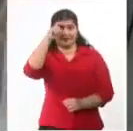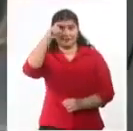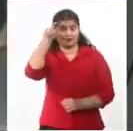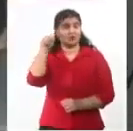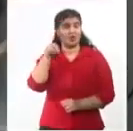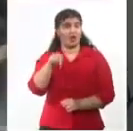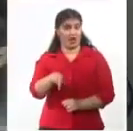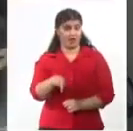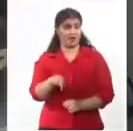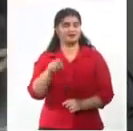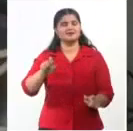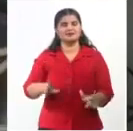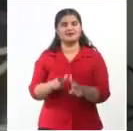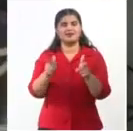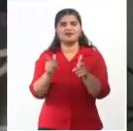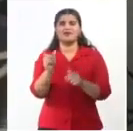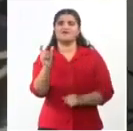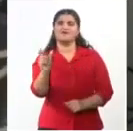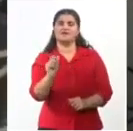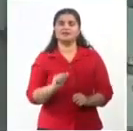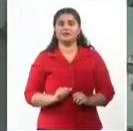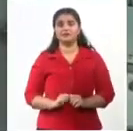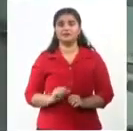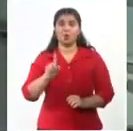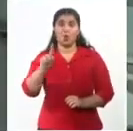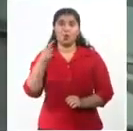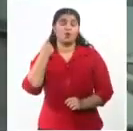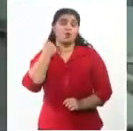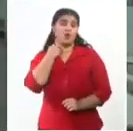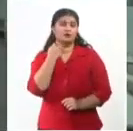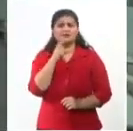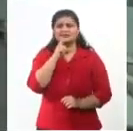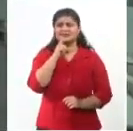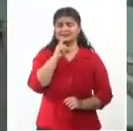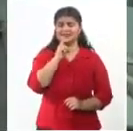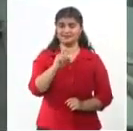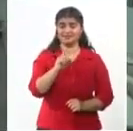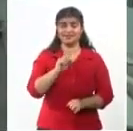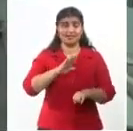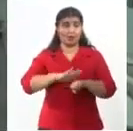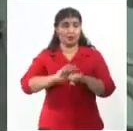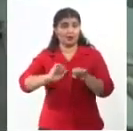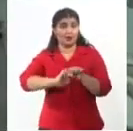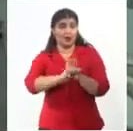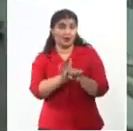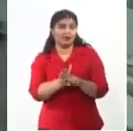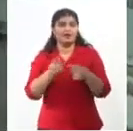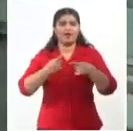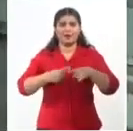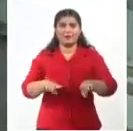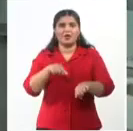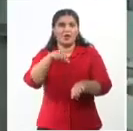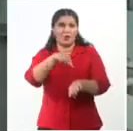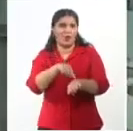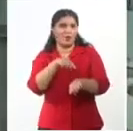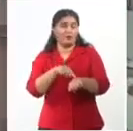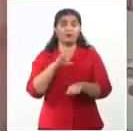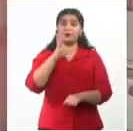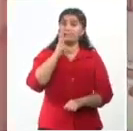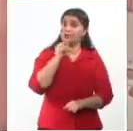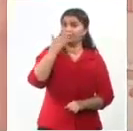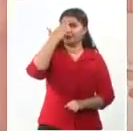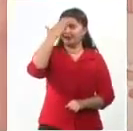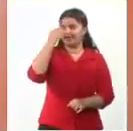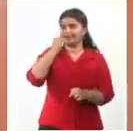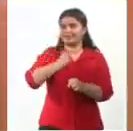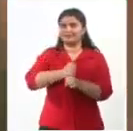año difícil, marcado por la amplia presencia de la COVID-19, pero en un momento alentador gracias al trabajo de la